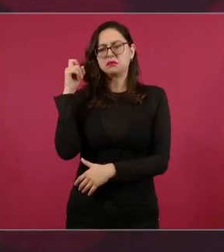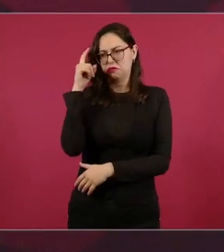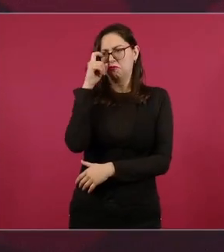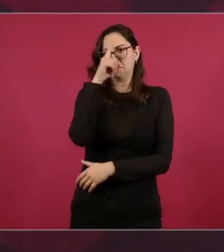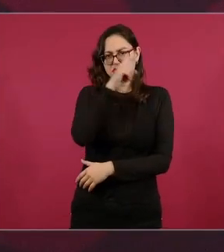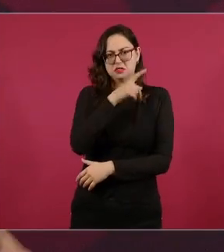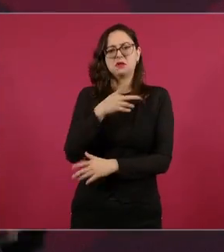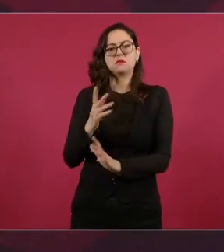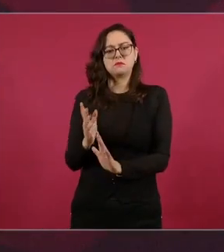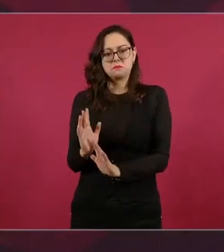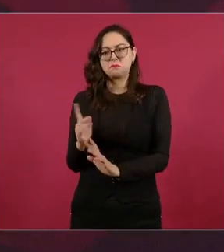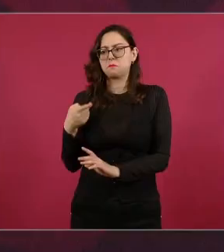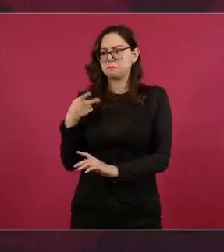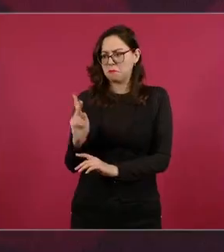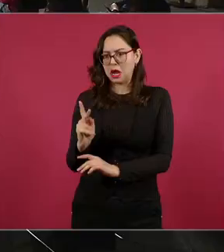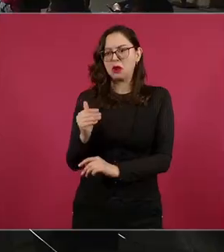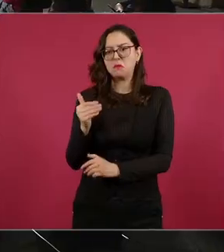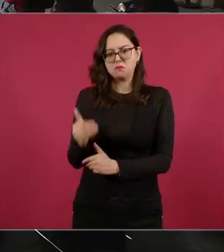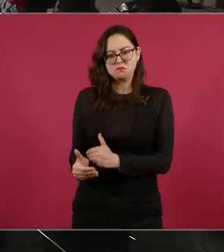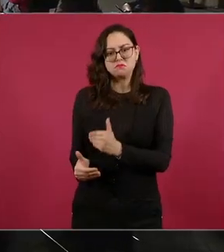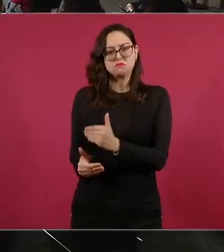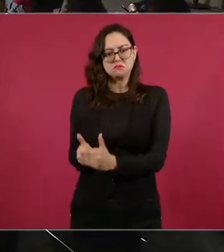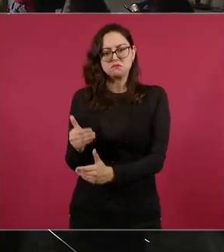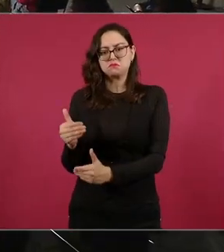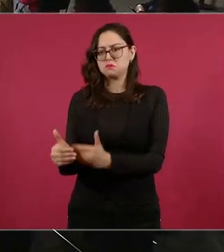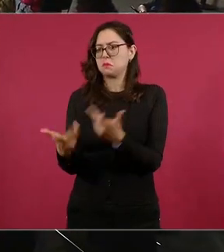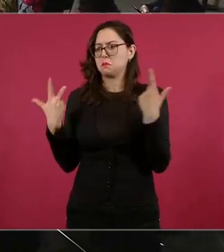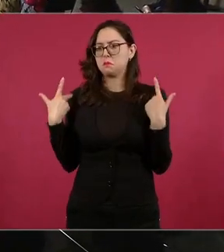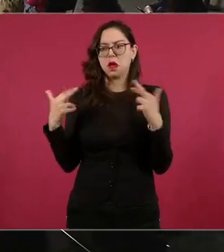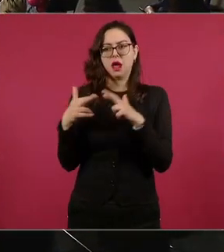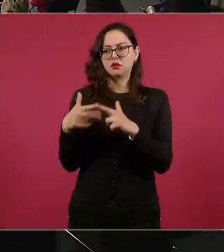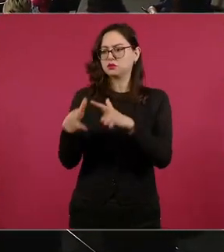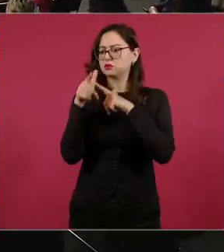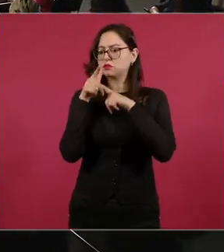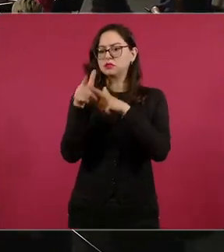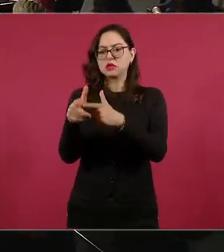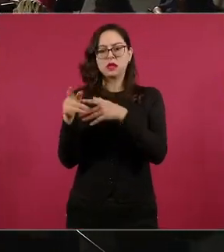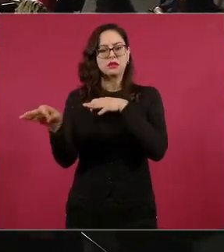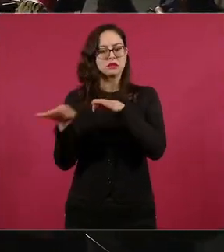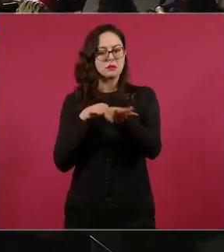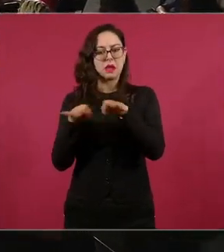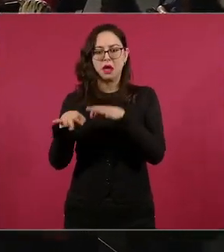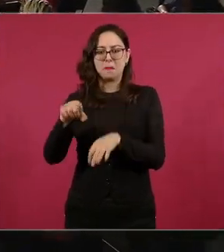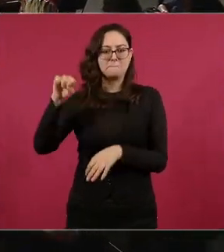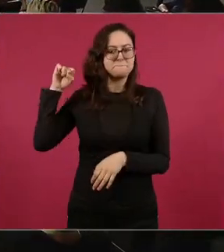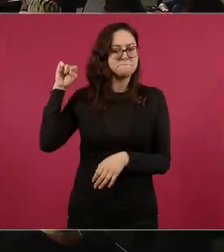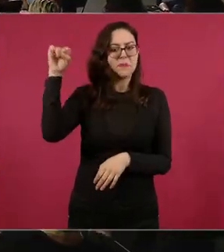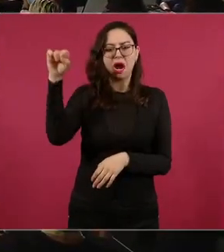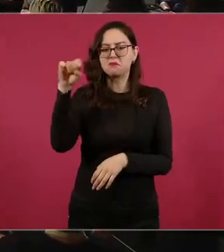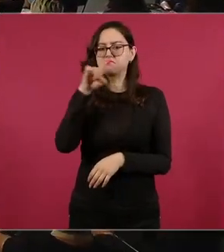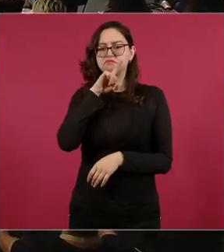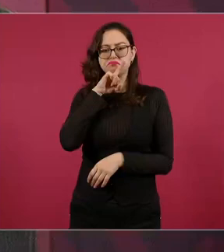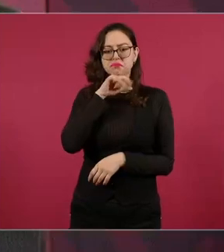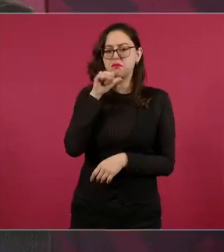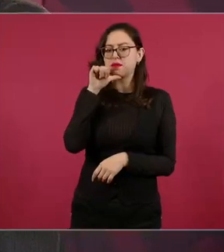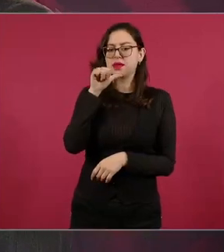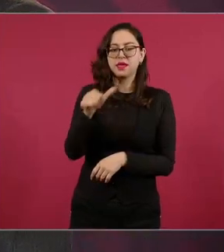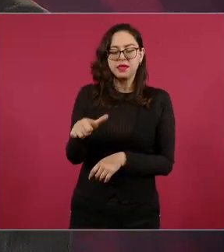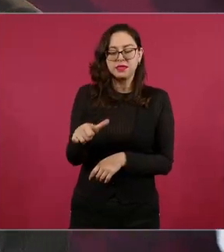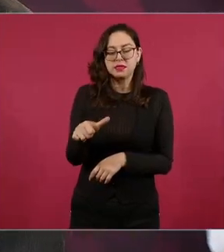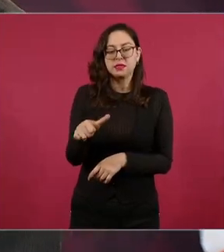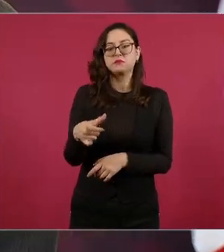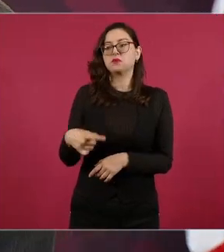No hemos tenido un solo paro, los maestros están